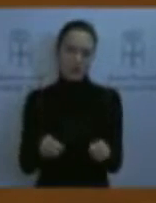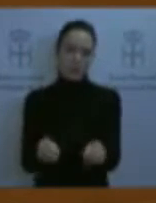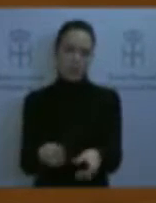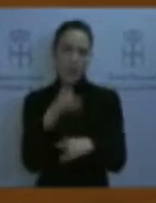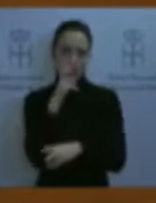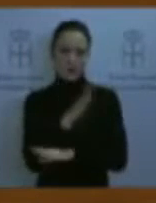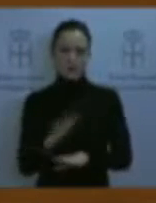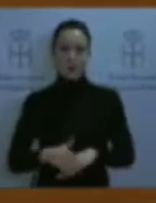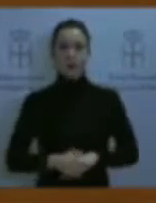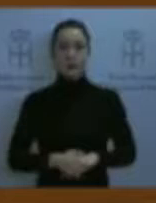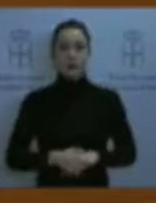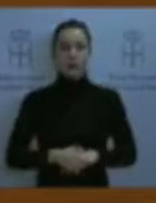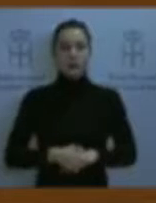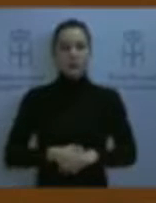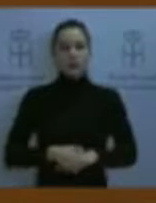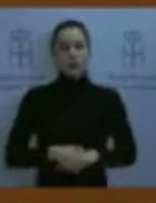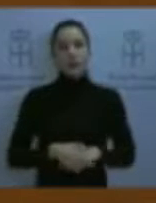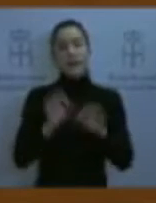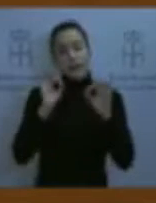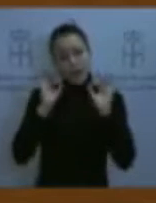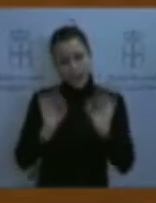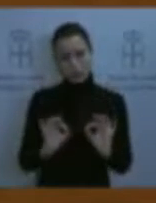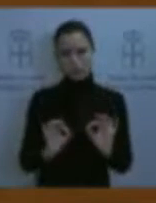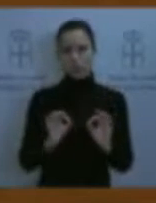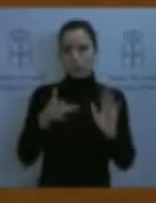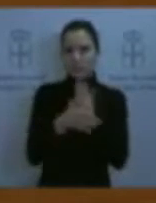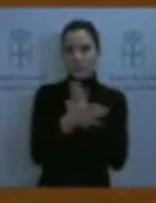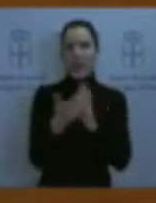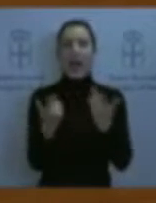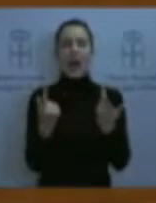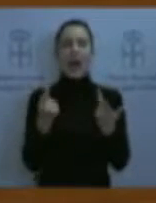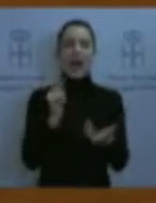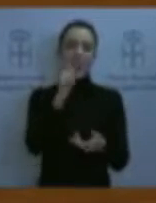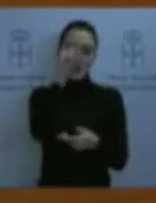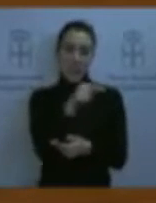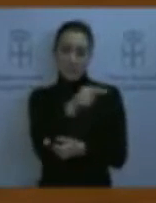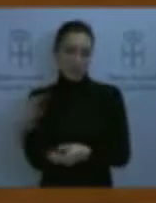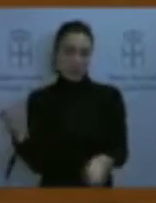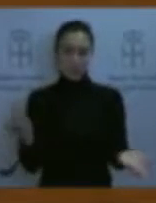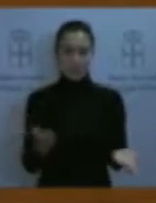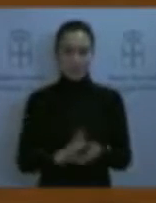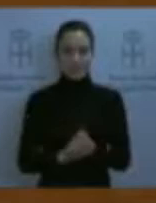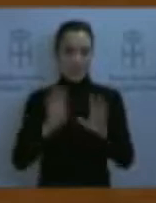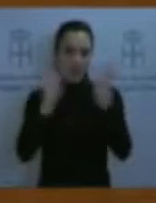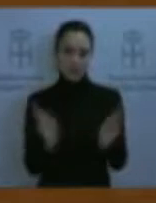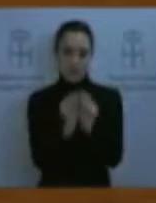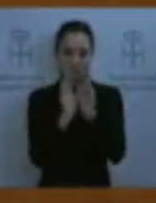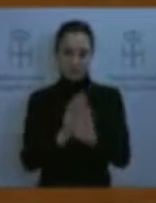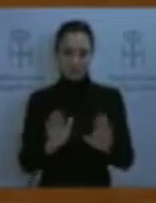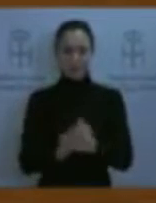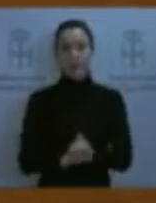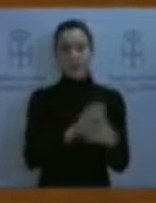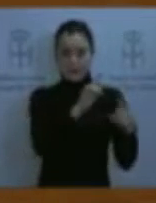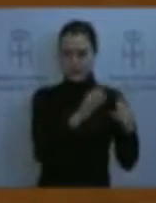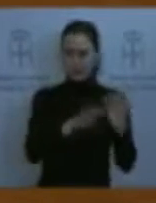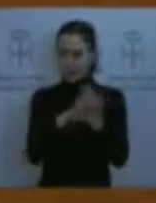parte del diagnóstico, ¿no? Así de forma resumida. En cuanto a las responsabilidades, la